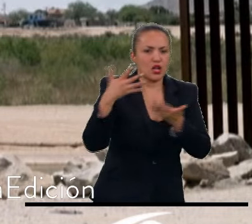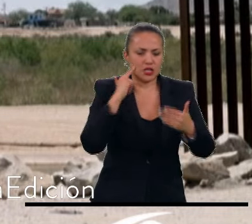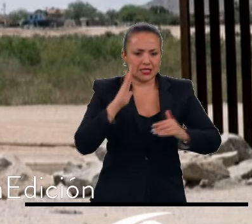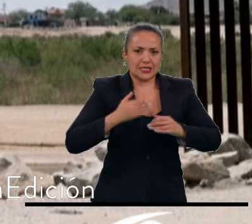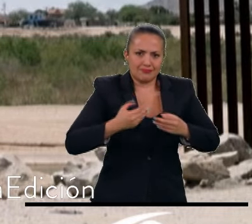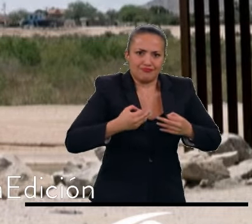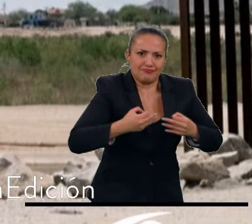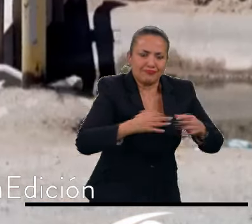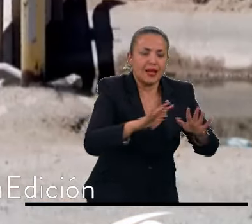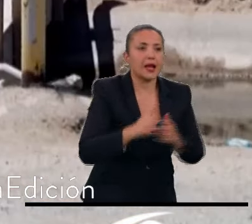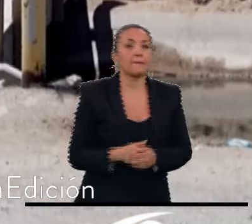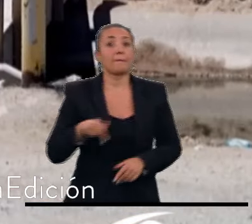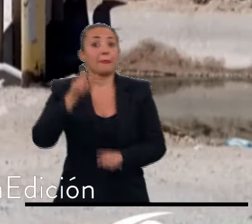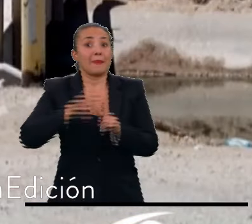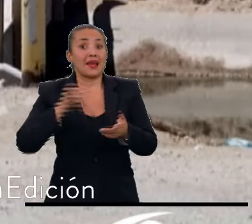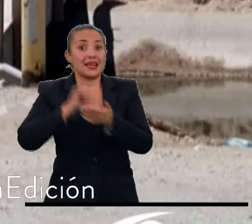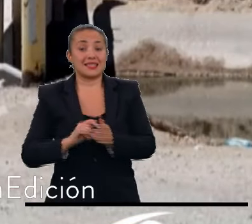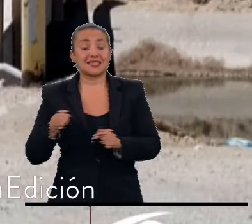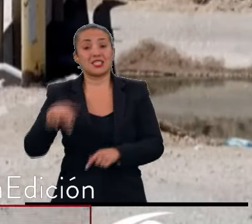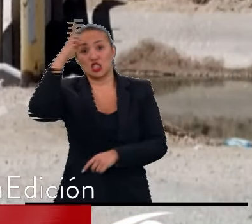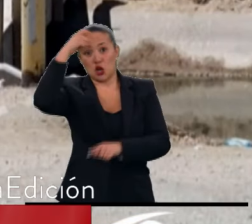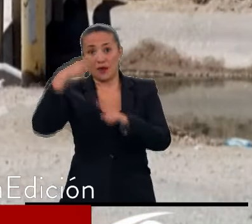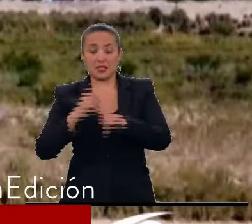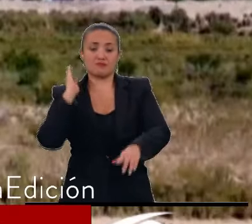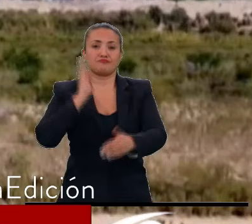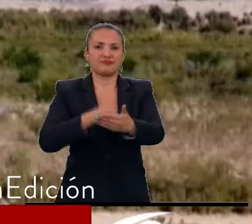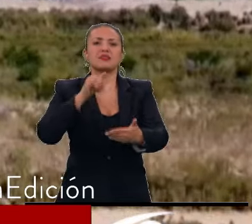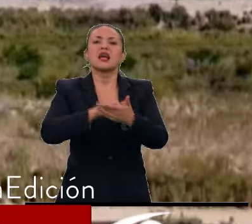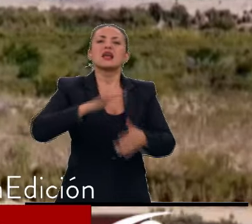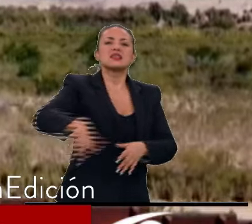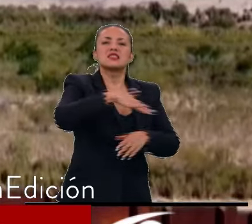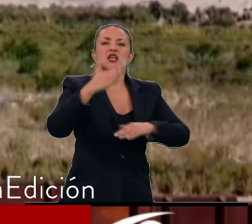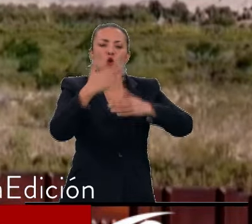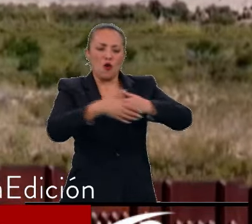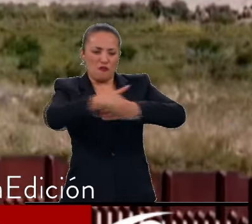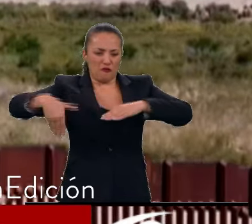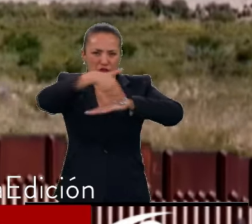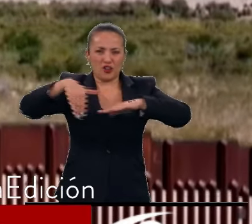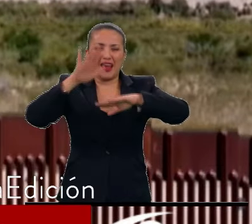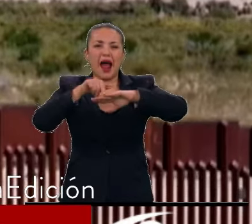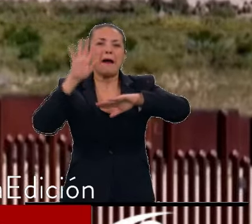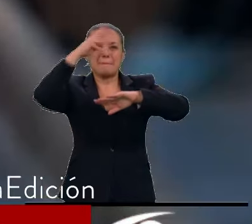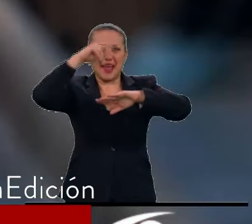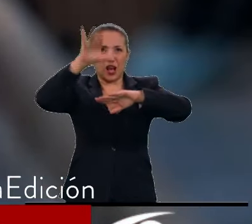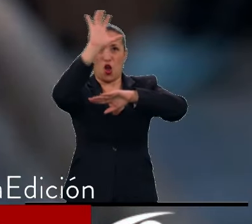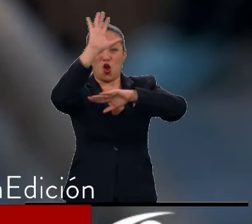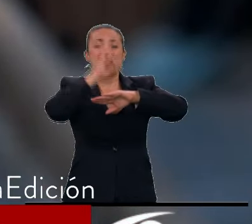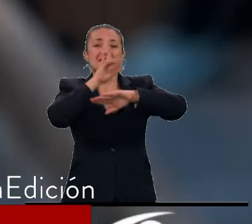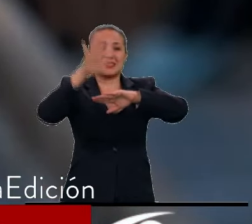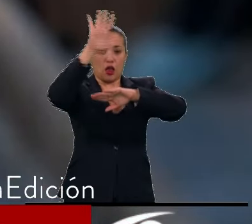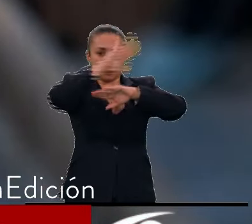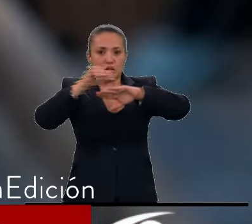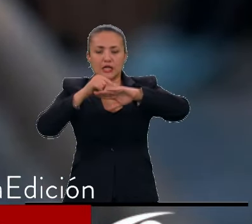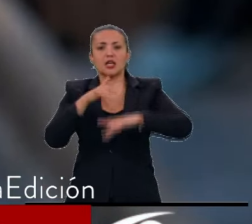en 2020 el ex presidente Trump aplicó el título 42 en la frontera más de 2 millones 300.000 migrantes han sido expulsados sin derecho a presentar